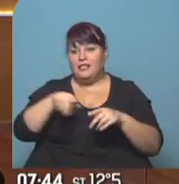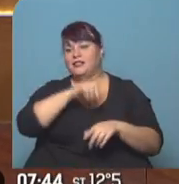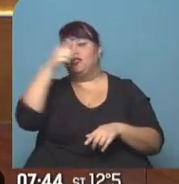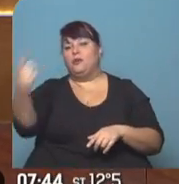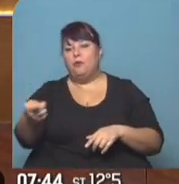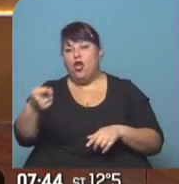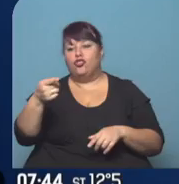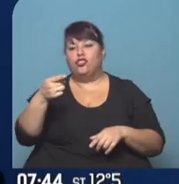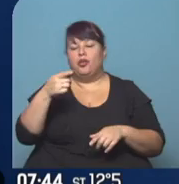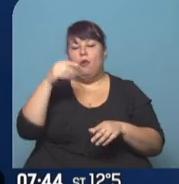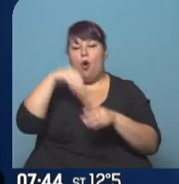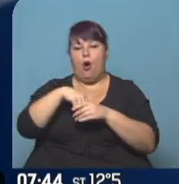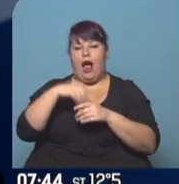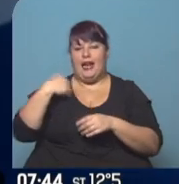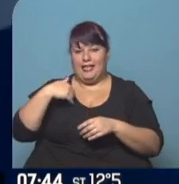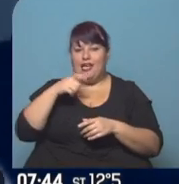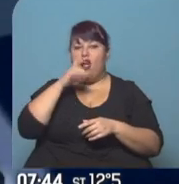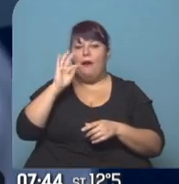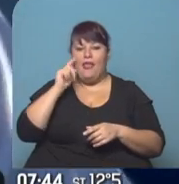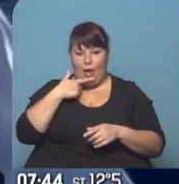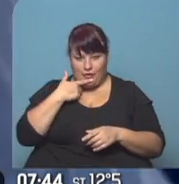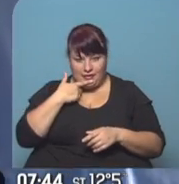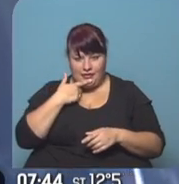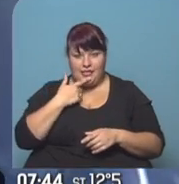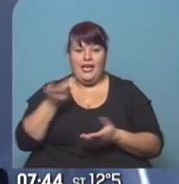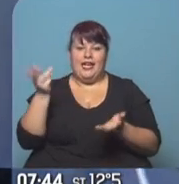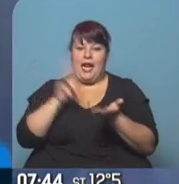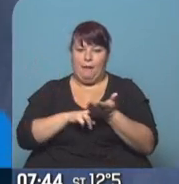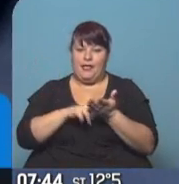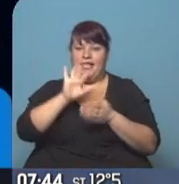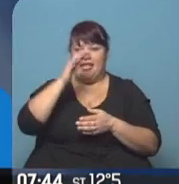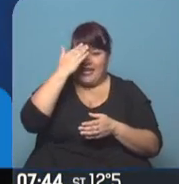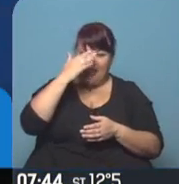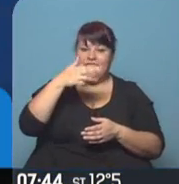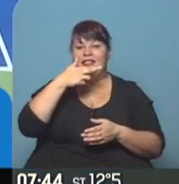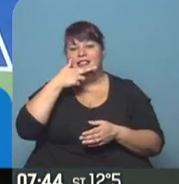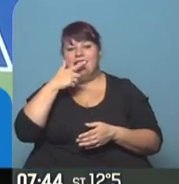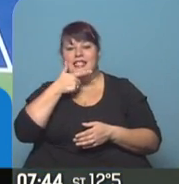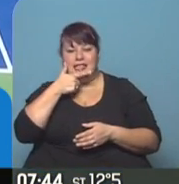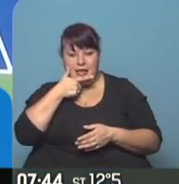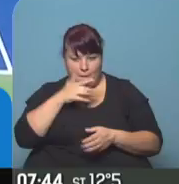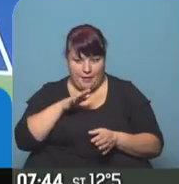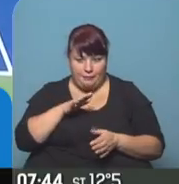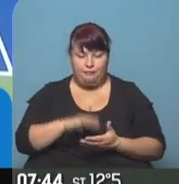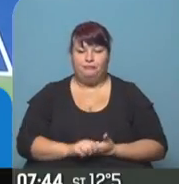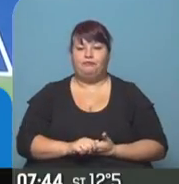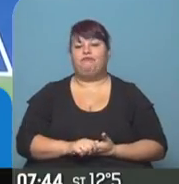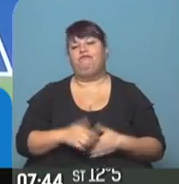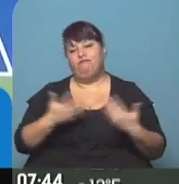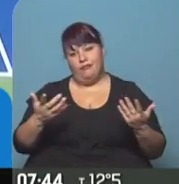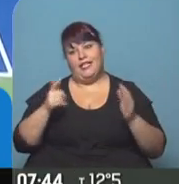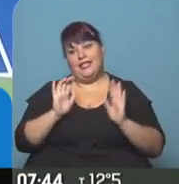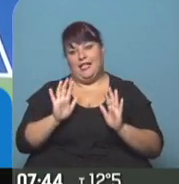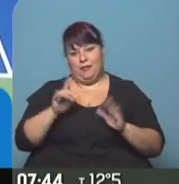que va a ser la participación argentina en Copa Davis, en el repechaje entre el 15 y 17 de septiembre. Obviamente se lo